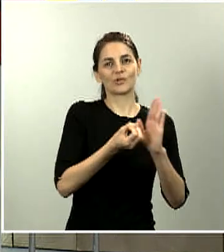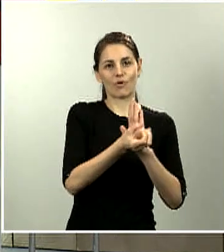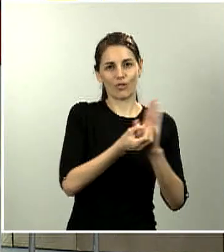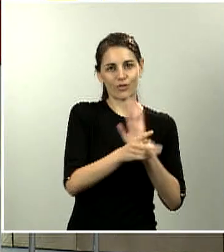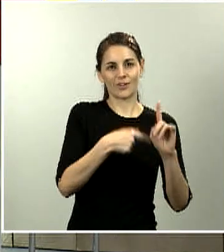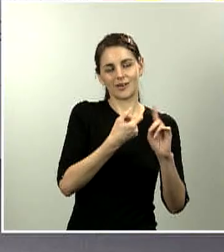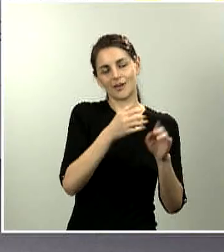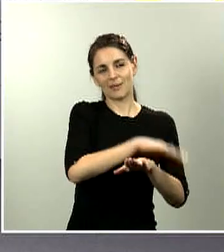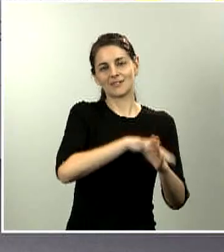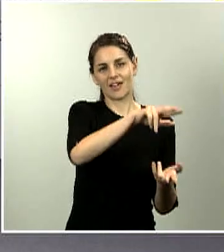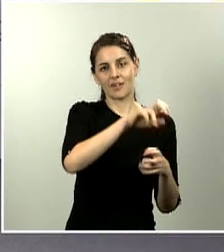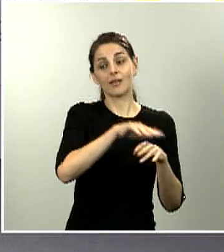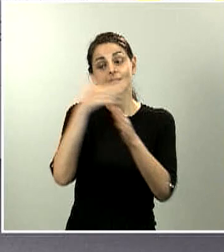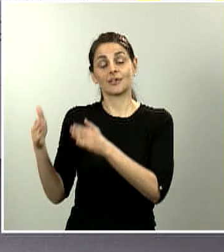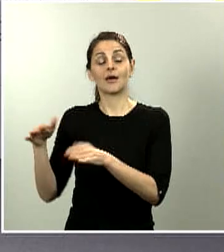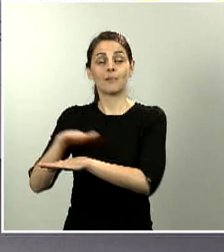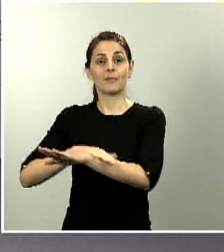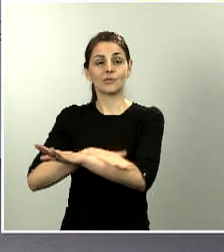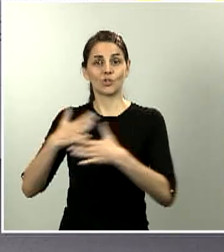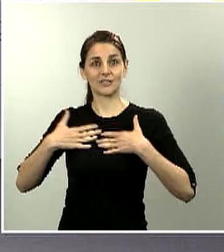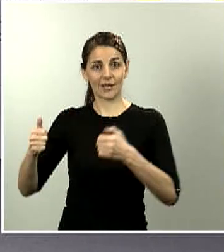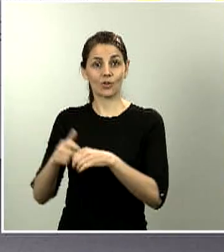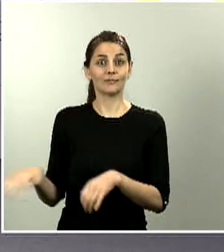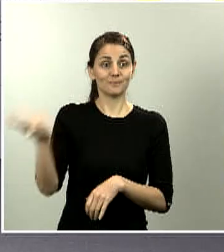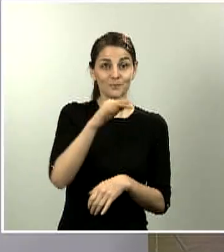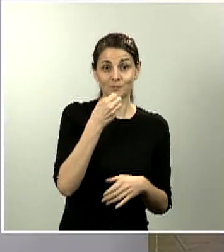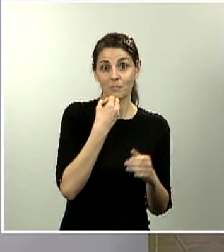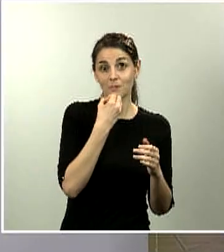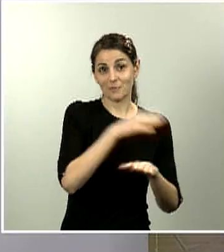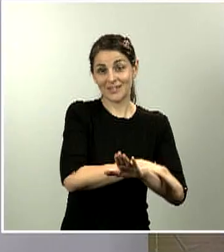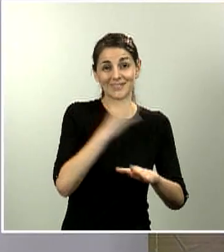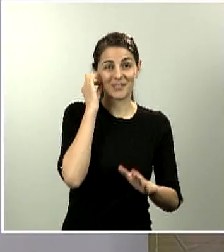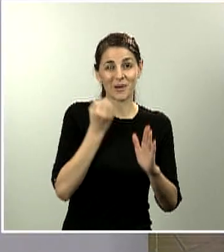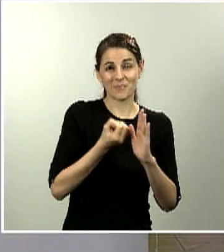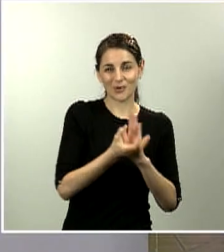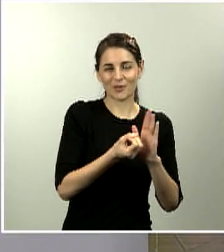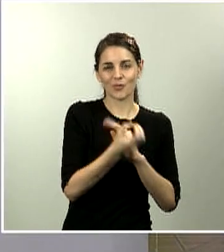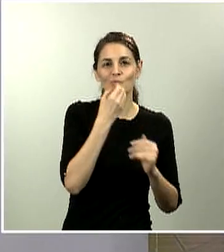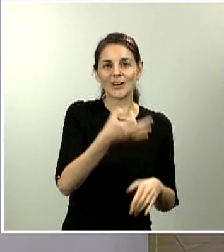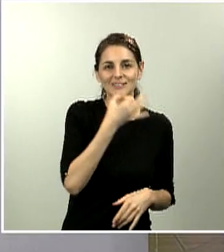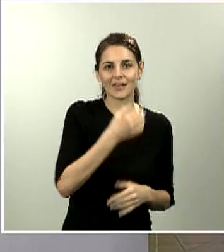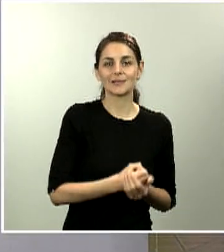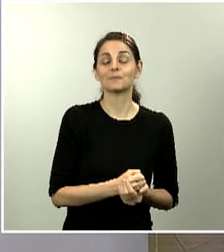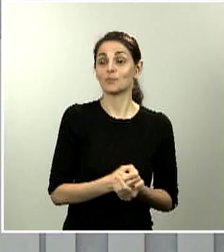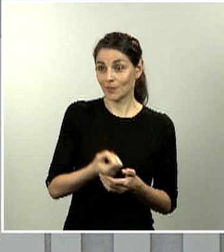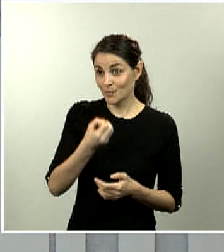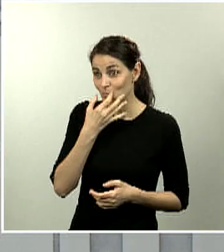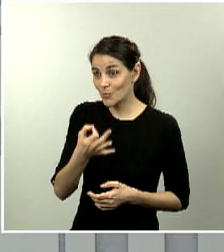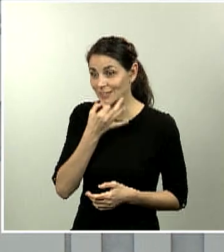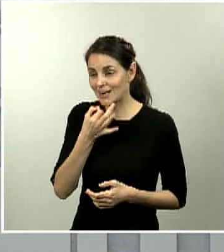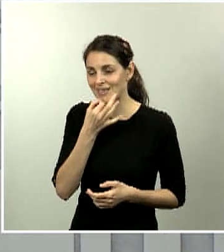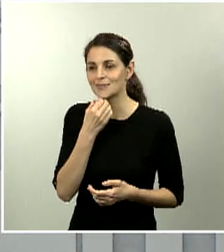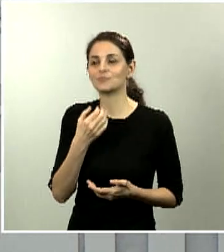el ministro de Sanidad, Salvador Illa. Ministra portavoz, buenas tardes. Buenas tardes, Miguel Ángel, y buenas tardes a todos y a todas. Y